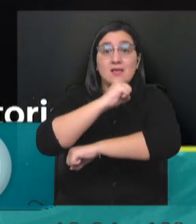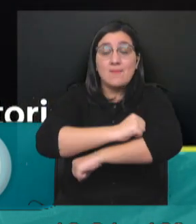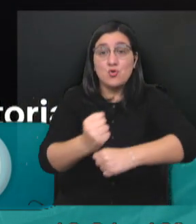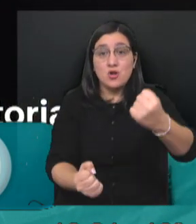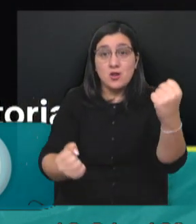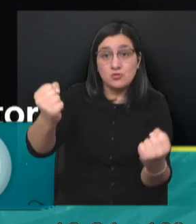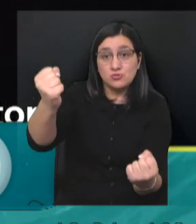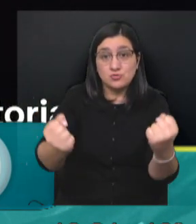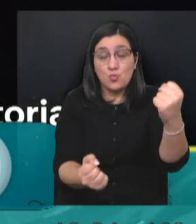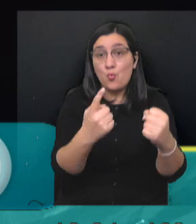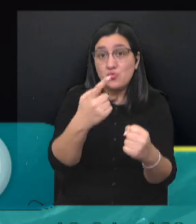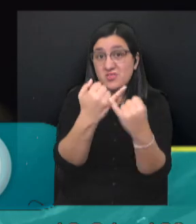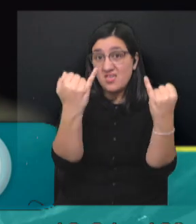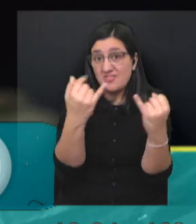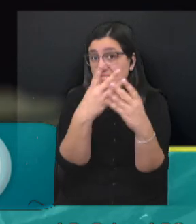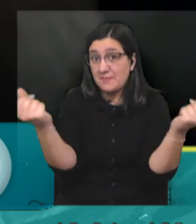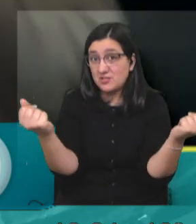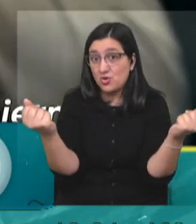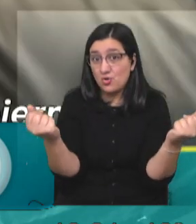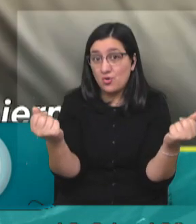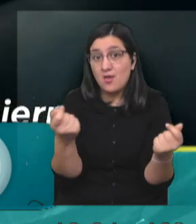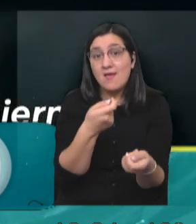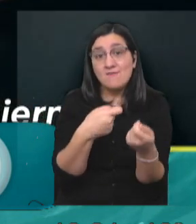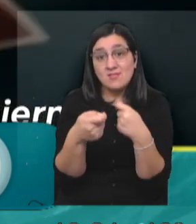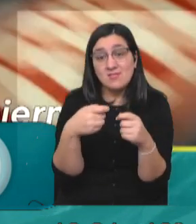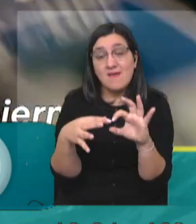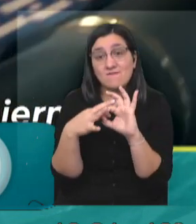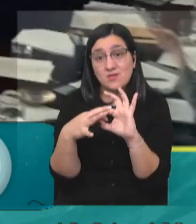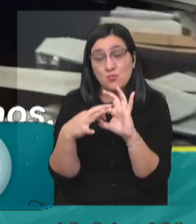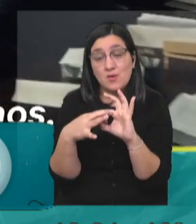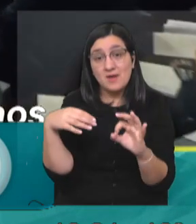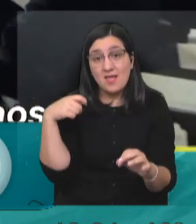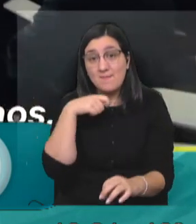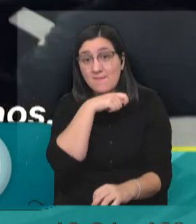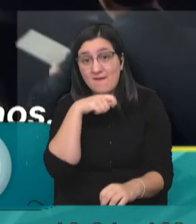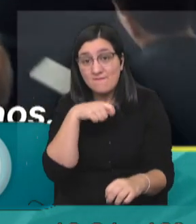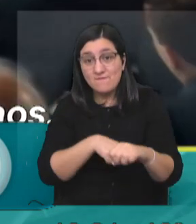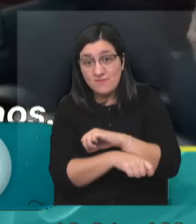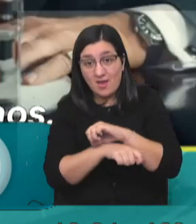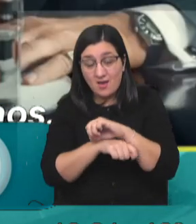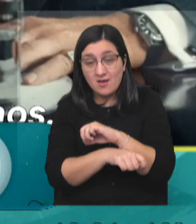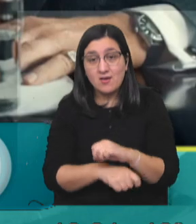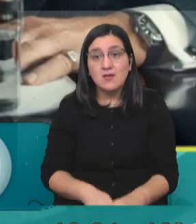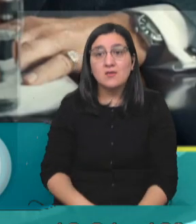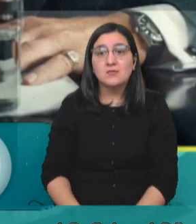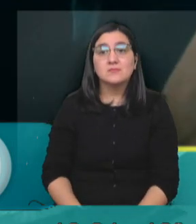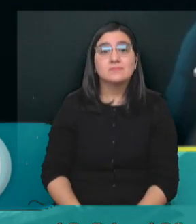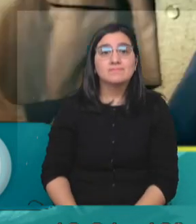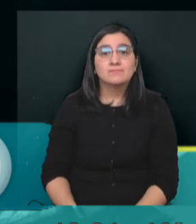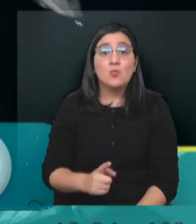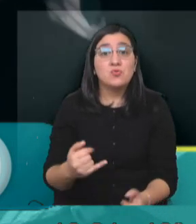vínculos con la mafia, muchachos. Y bueno, y un día desapareces sin dejar rastro cuando tenés amigos mafiosos.